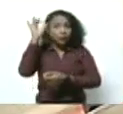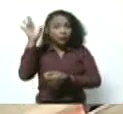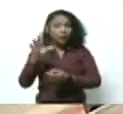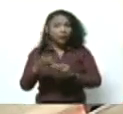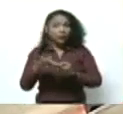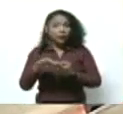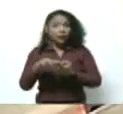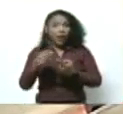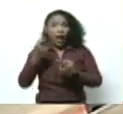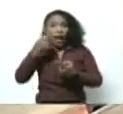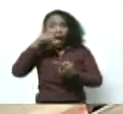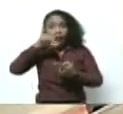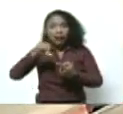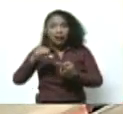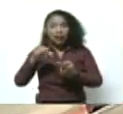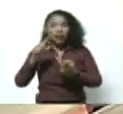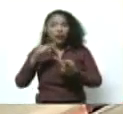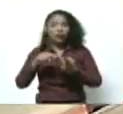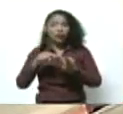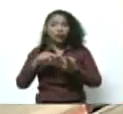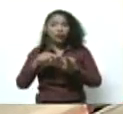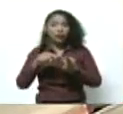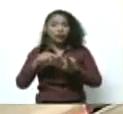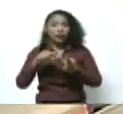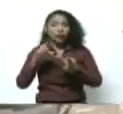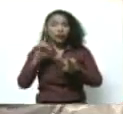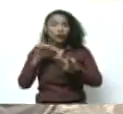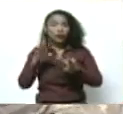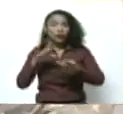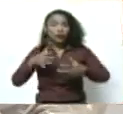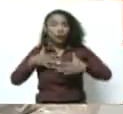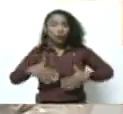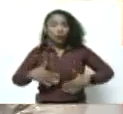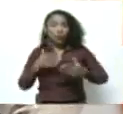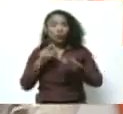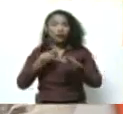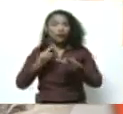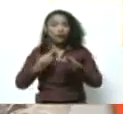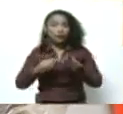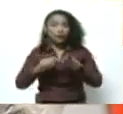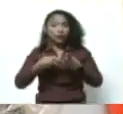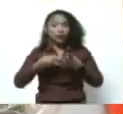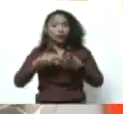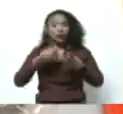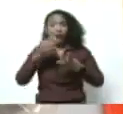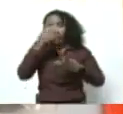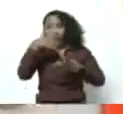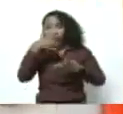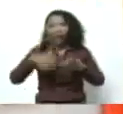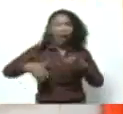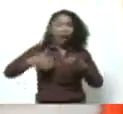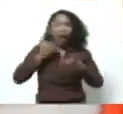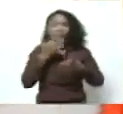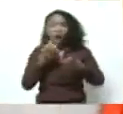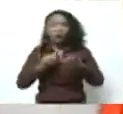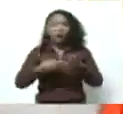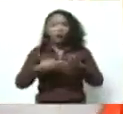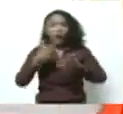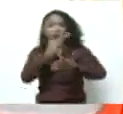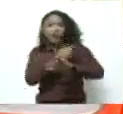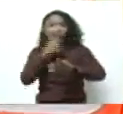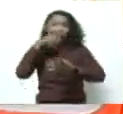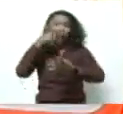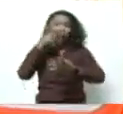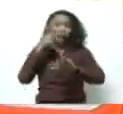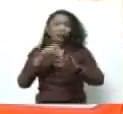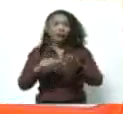ácido fólico, diclofenac, ibuprofeno, loratadina, azitromicina, agujas dentales,